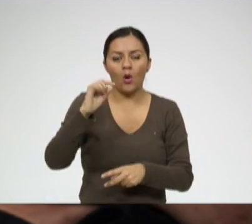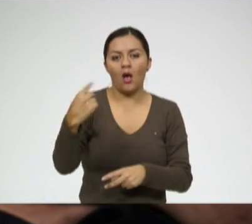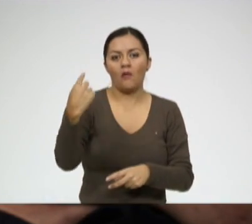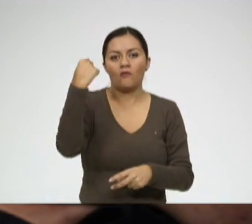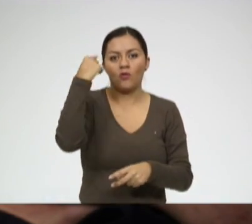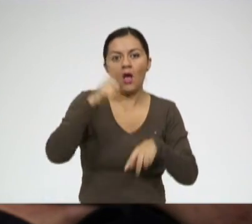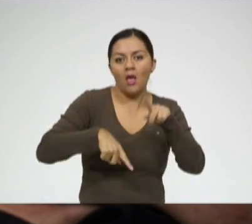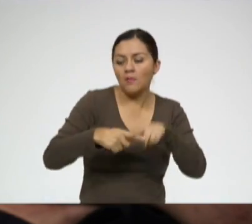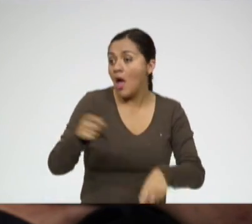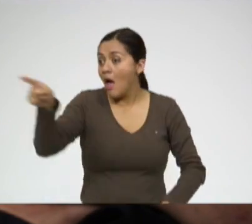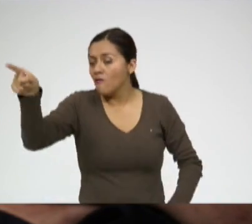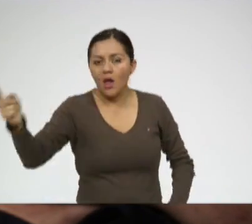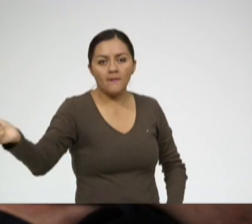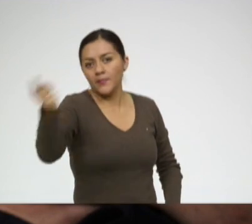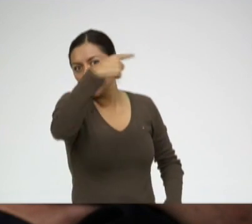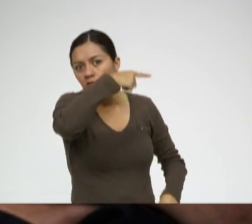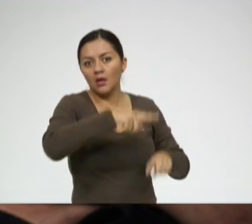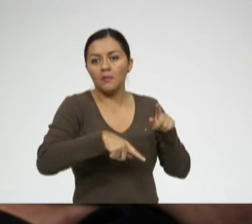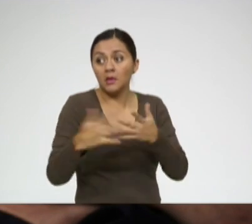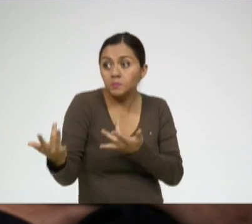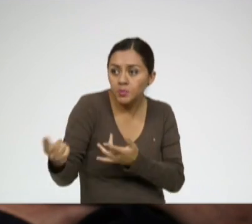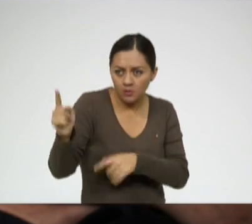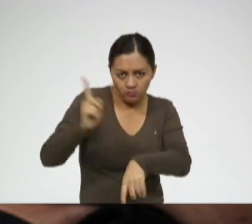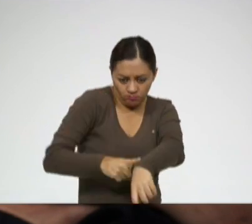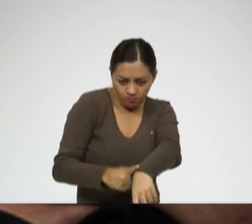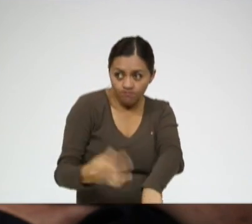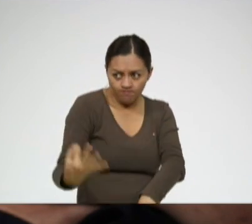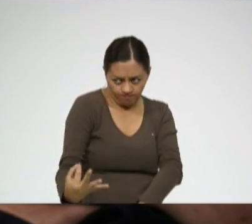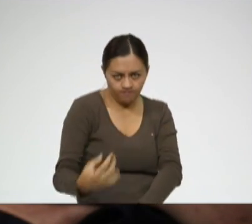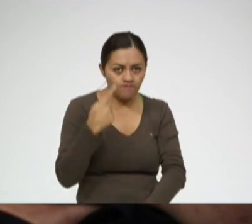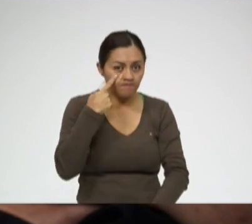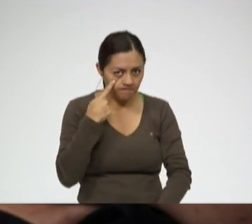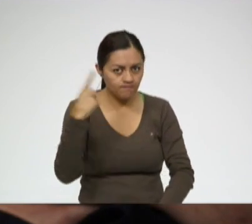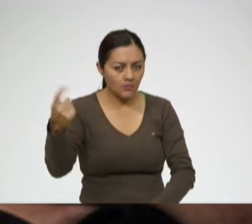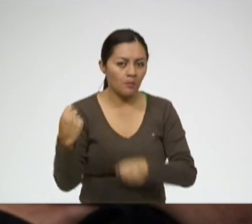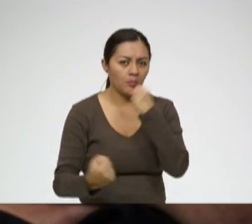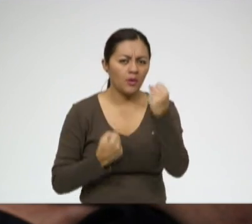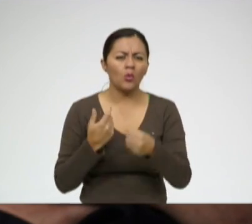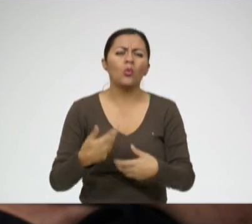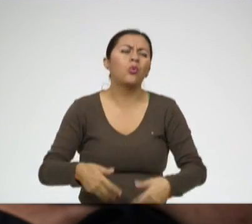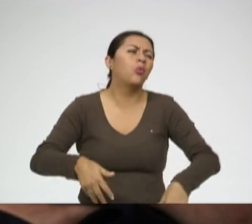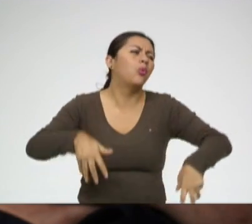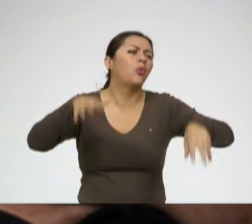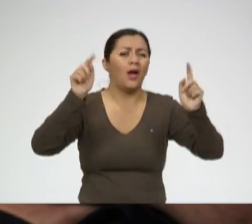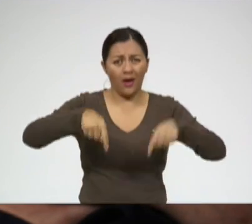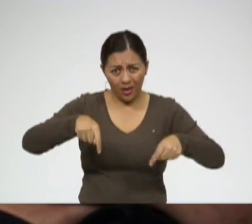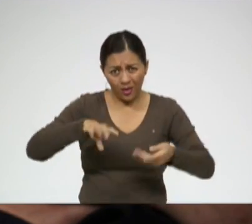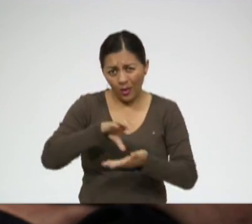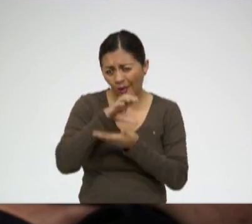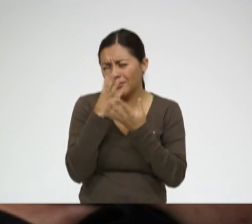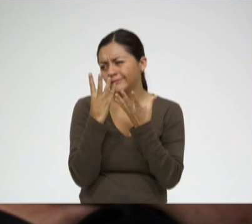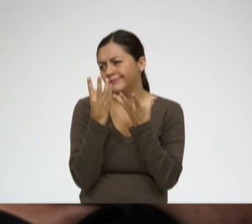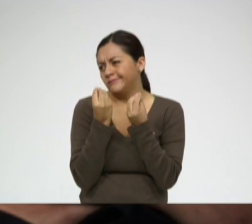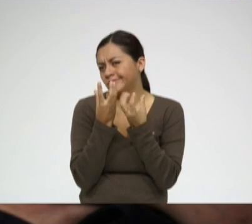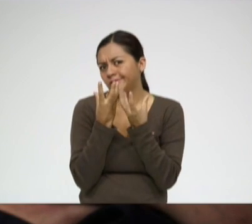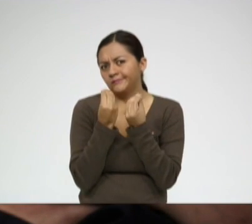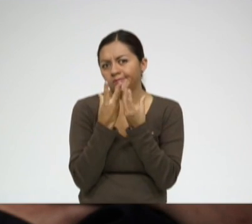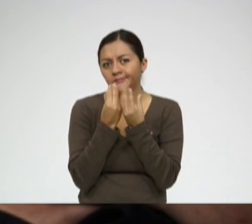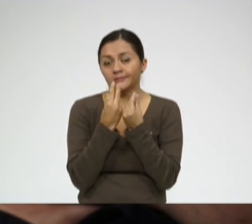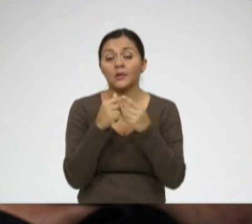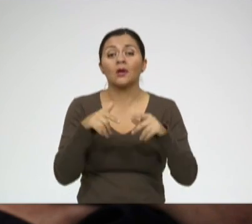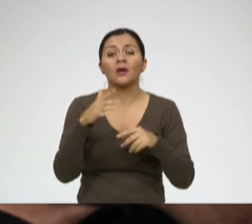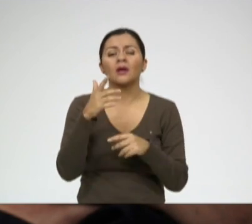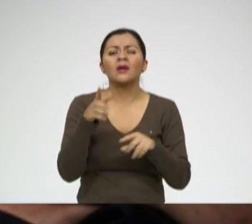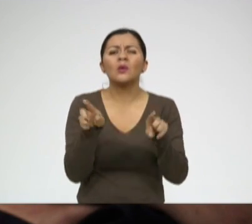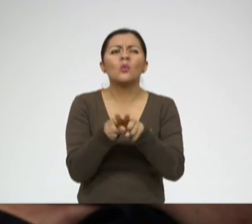en la esquina y todo eso. Y es muy común aquí entre compañeros porque ellos sienten que con